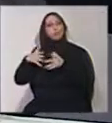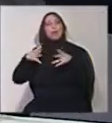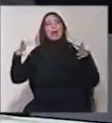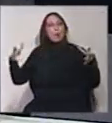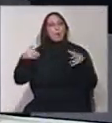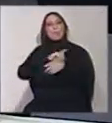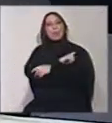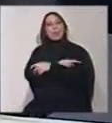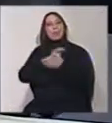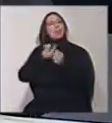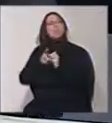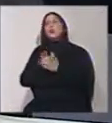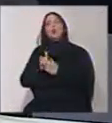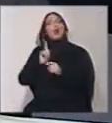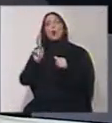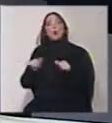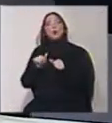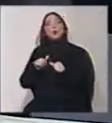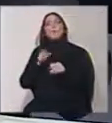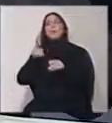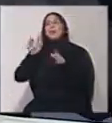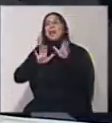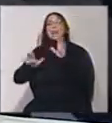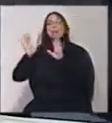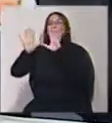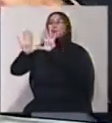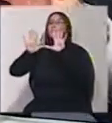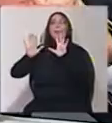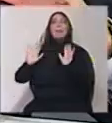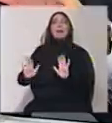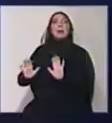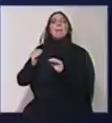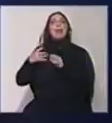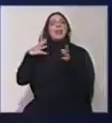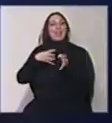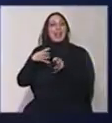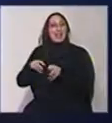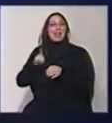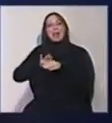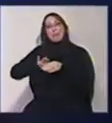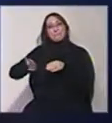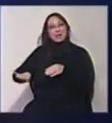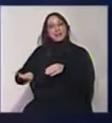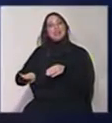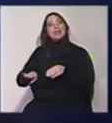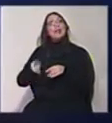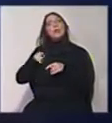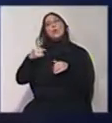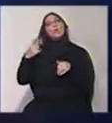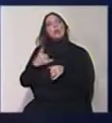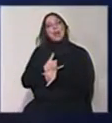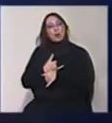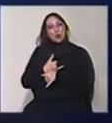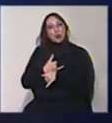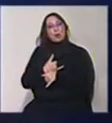enorme poder de destrucción no lo usa, porque está armada como para la guerra. A mí me parece que ahí es un tema que podríamos analizar aparte, pero me parece que es un error que se ha cometido